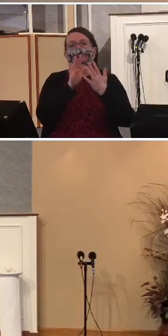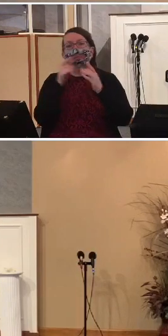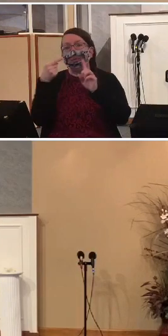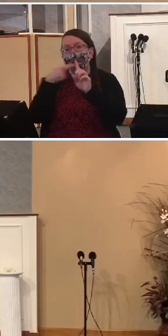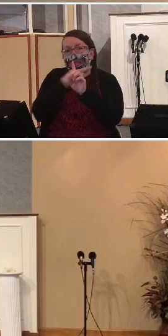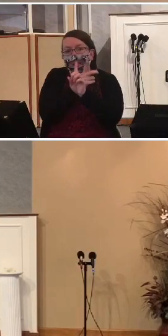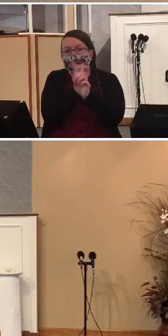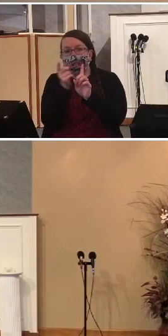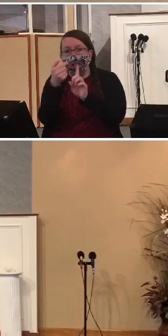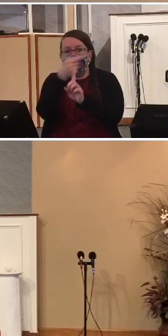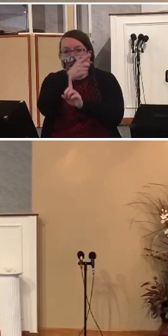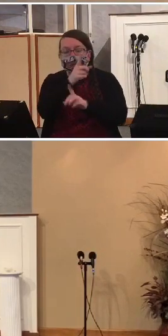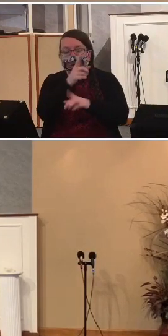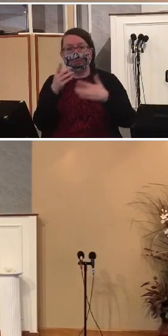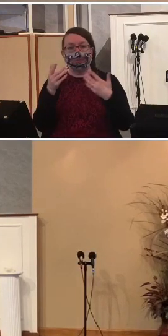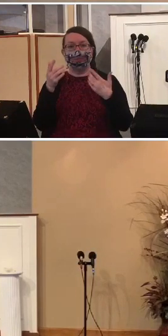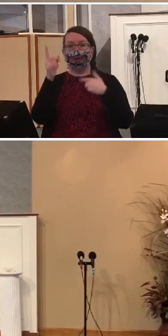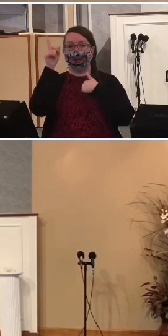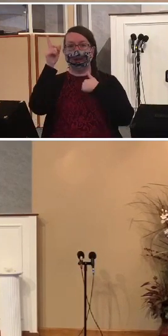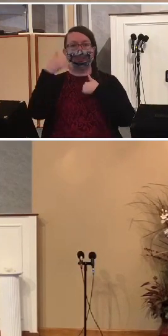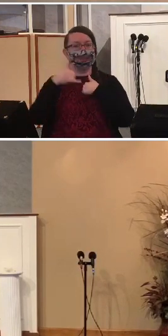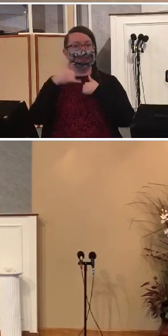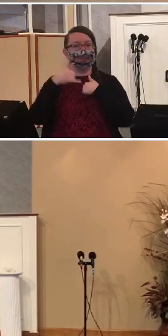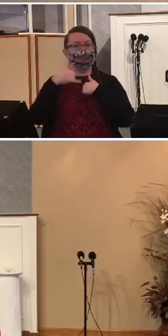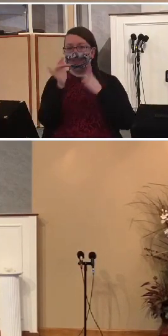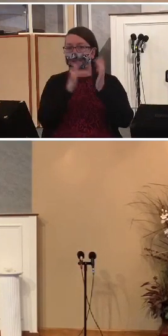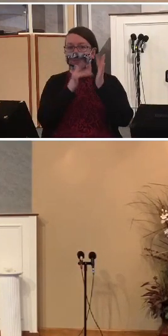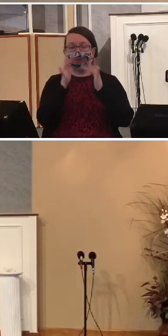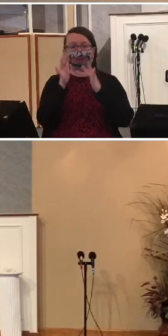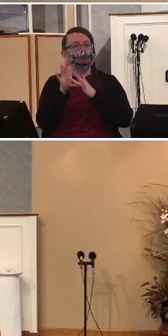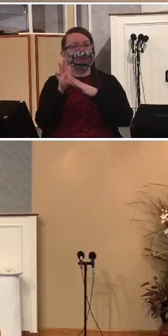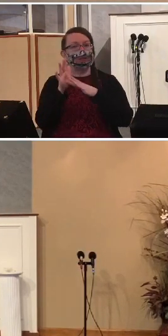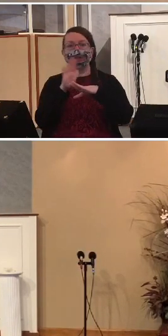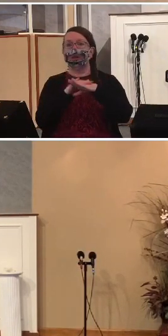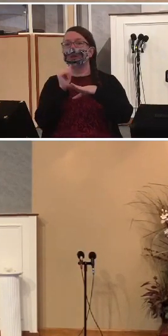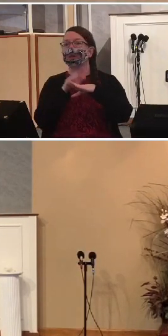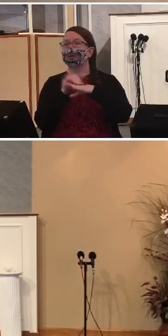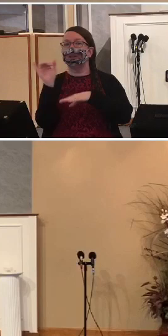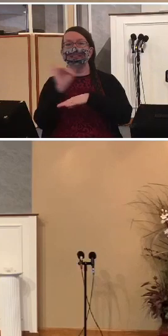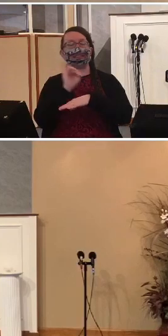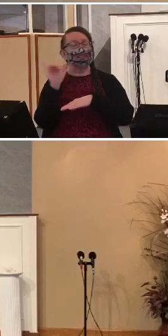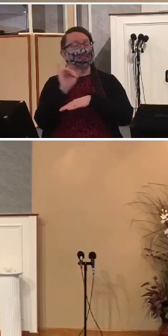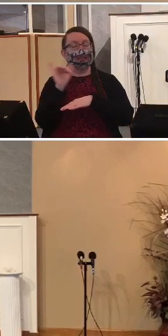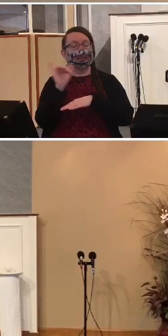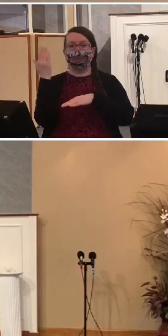del camino. Yo sé que tú te has sacudido un poquito, pero yo soy el mismo Jesús que te está